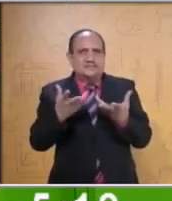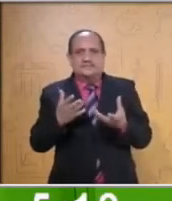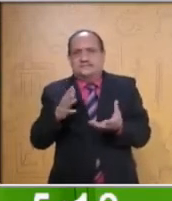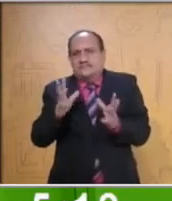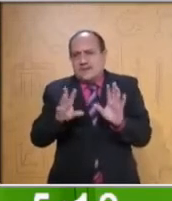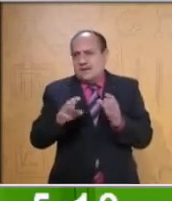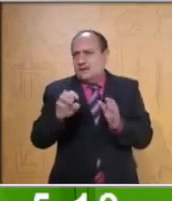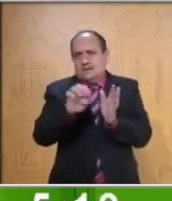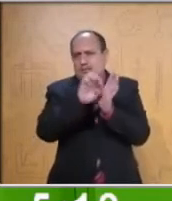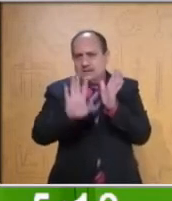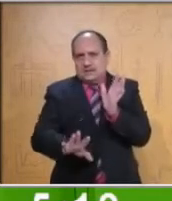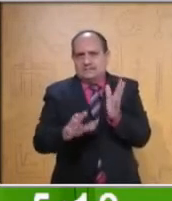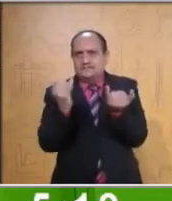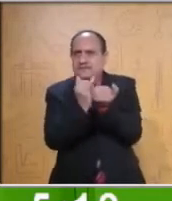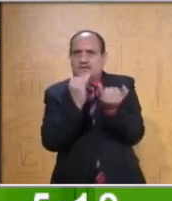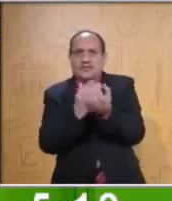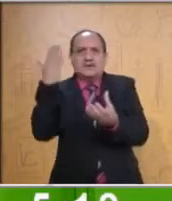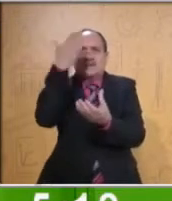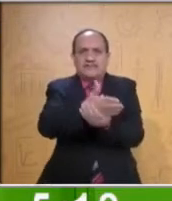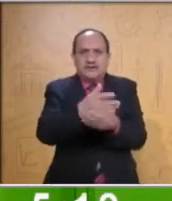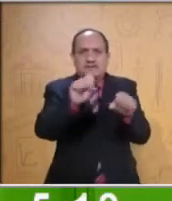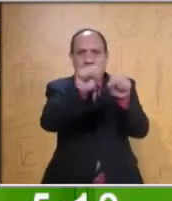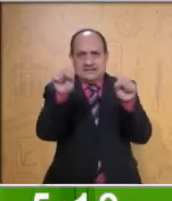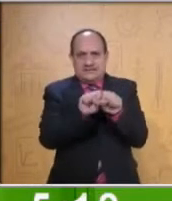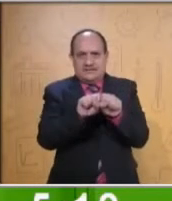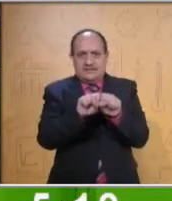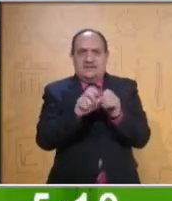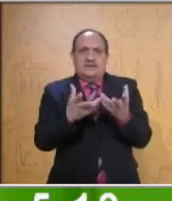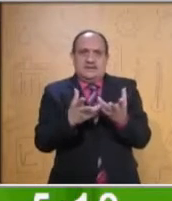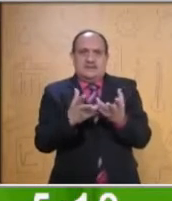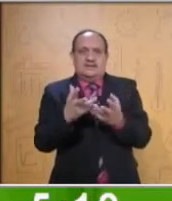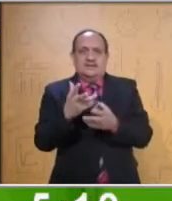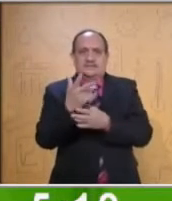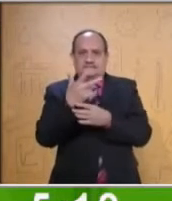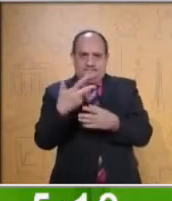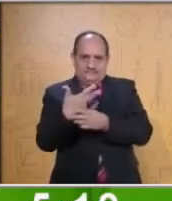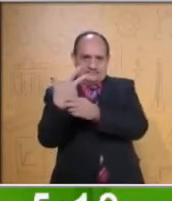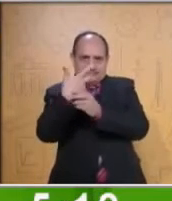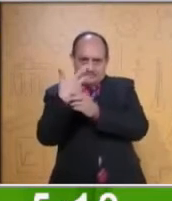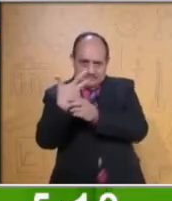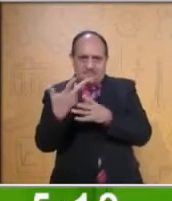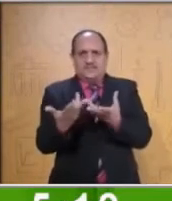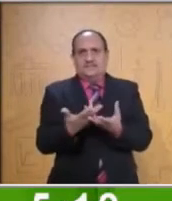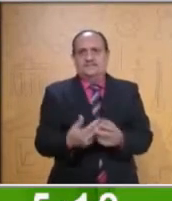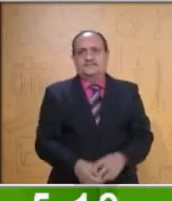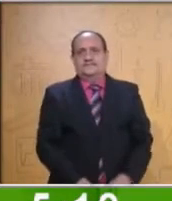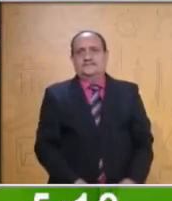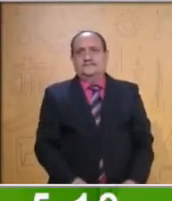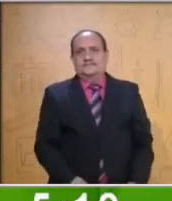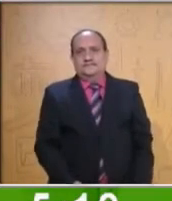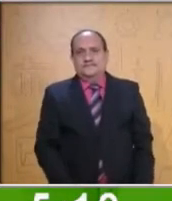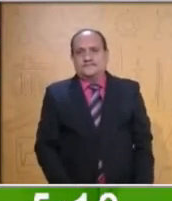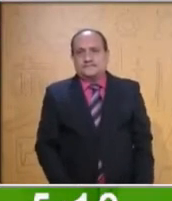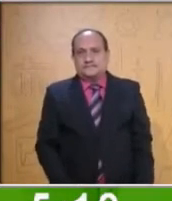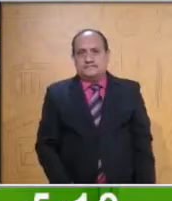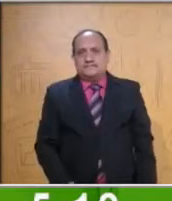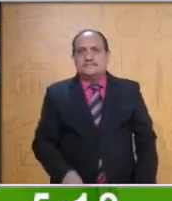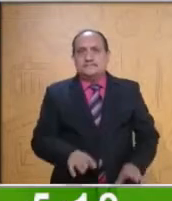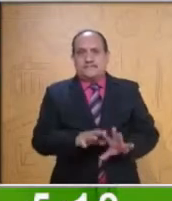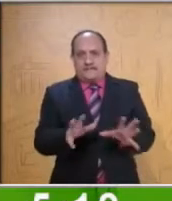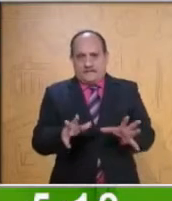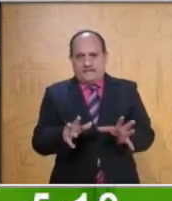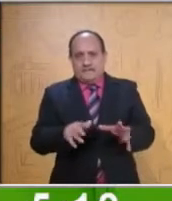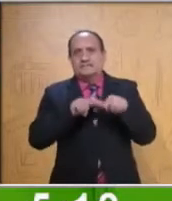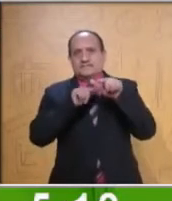aulas también de una manera virtual. Estamos cada quien en nuestro espacio. Entonces, vamos a avanzar en